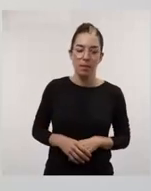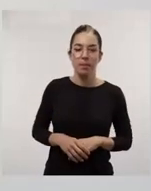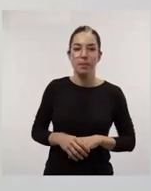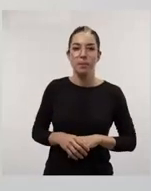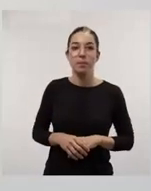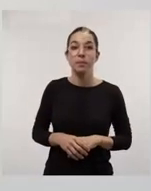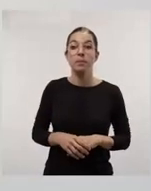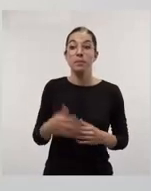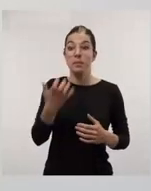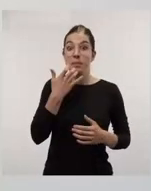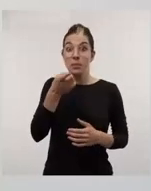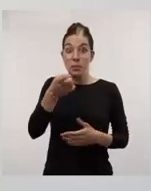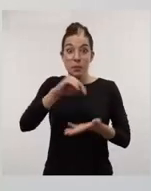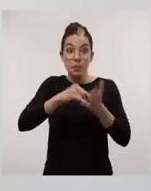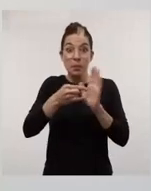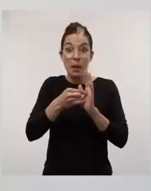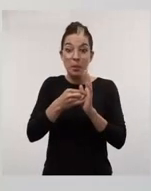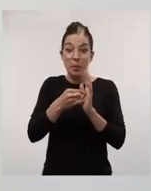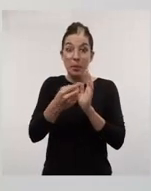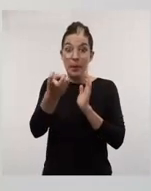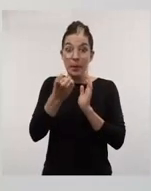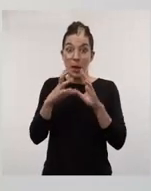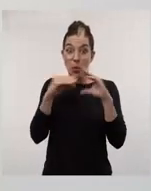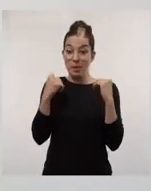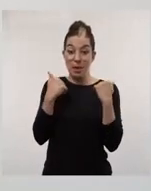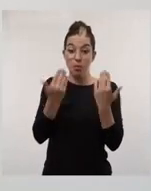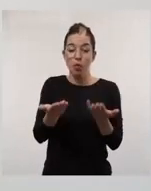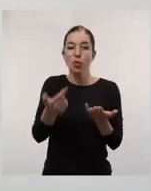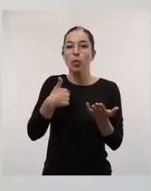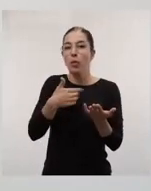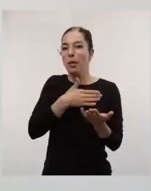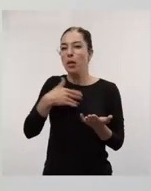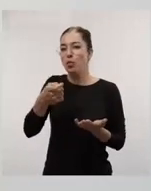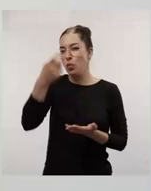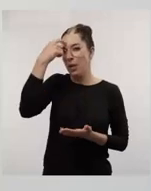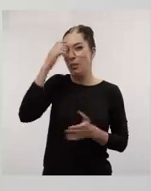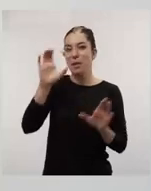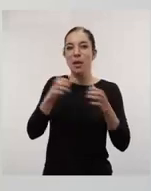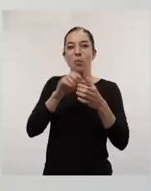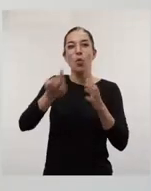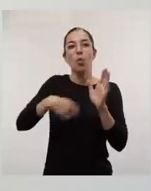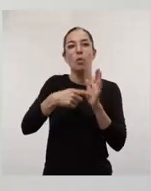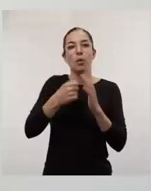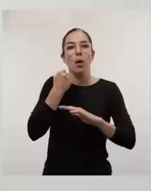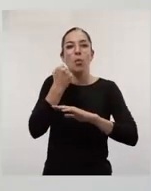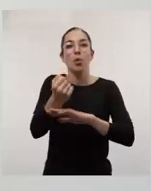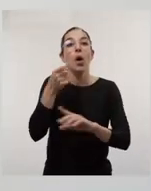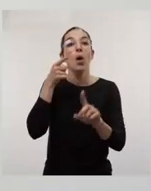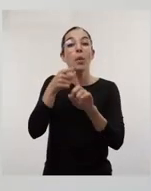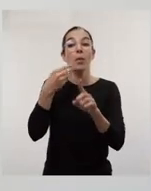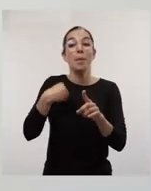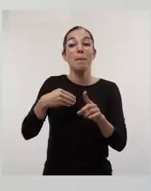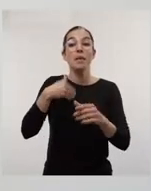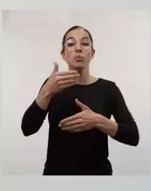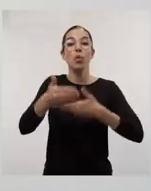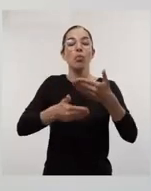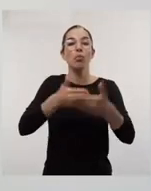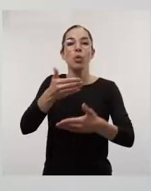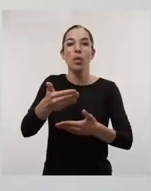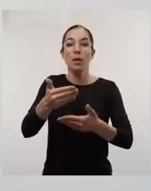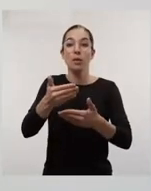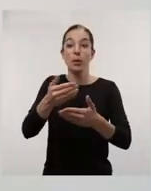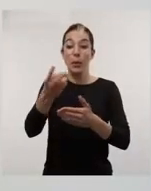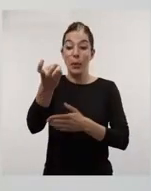otra circunstancia así que si tus planes son pronto al llegar a la universidad quiero que sepas que todo un equipo estar apoyándote para hacer que el